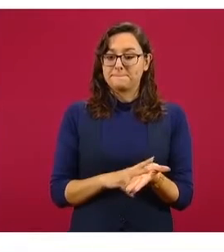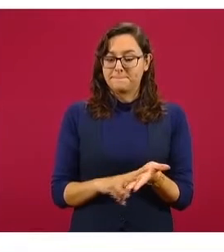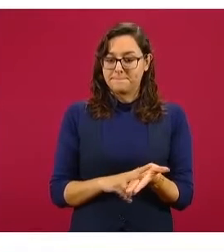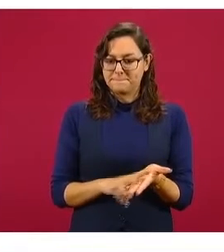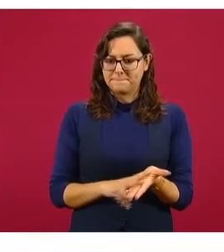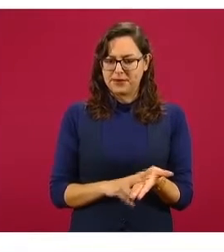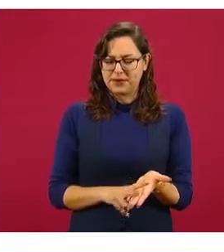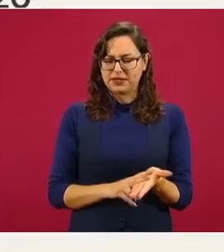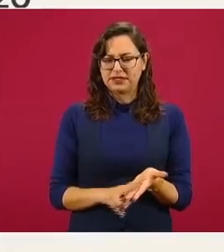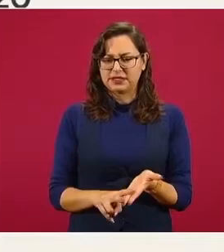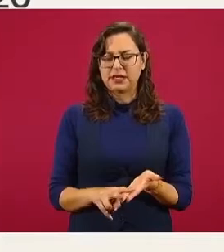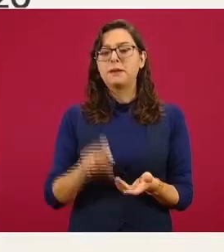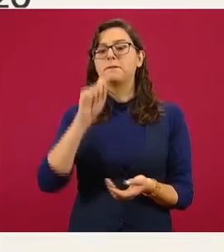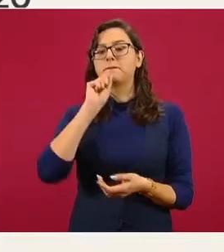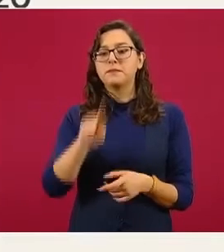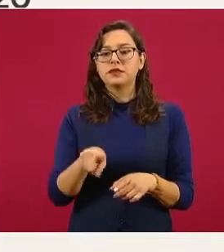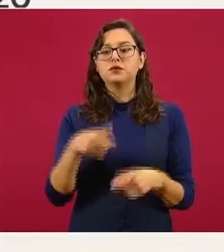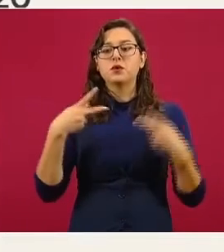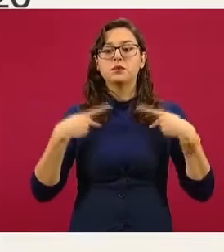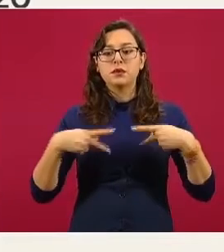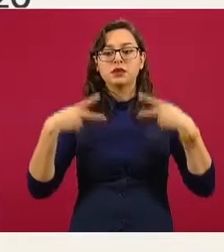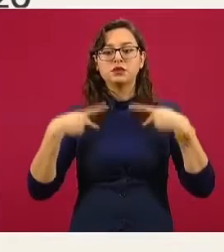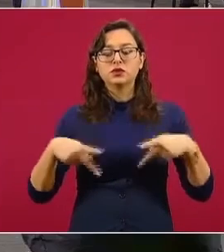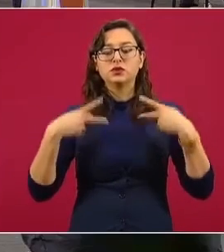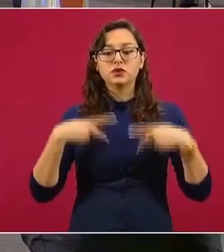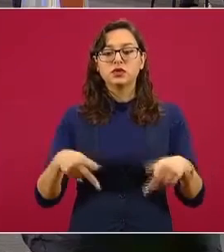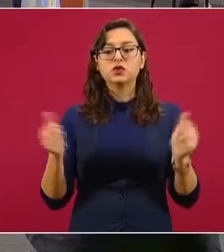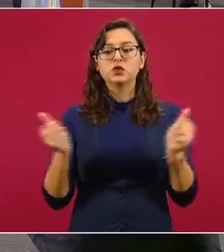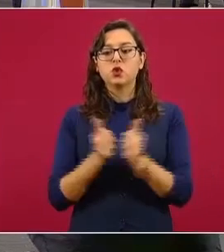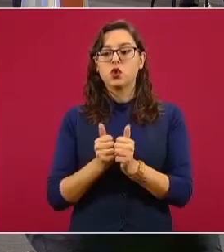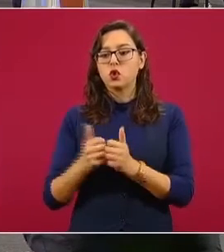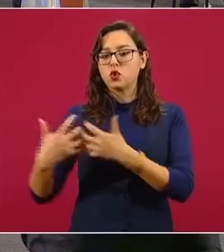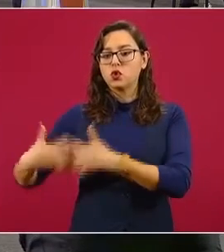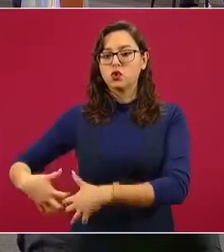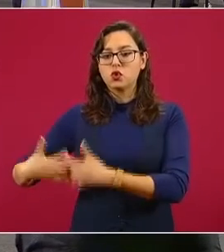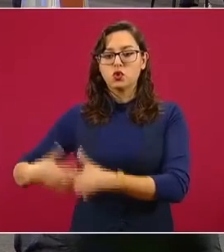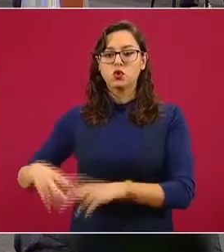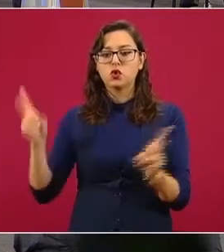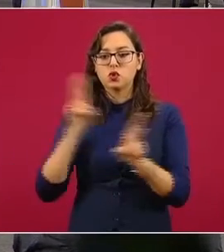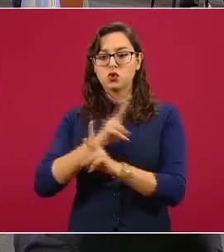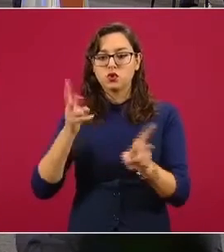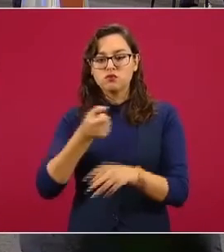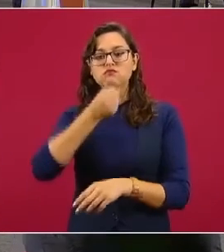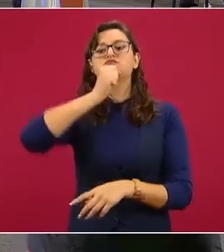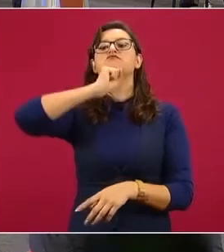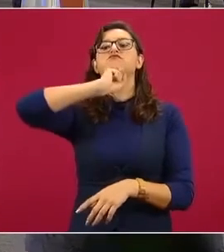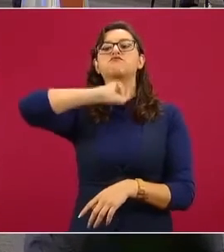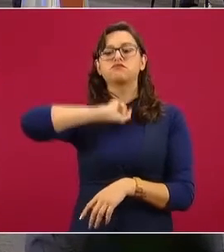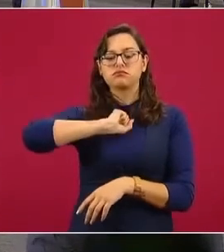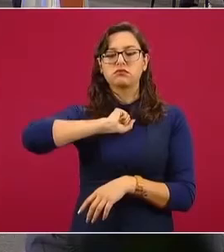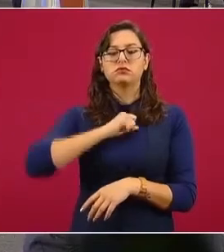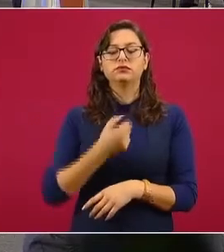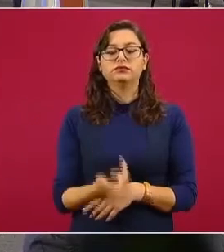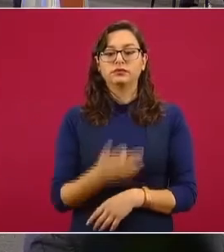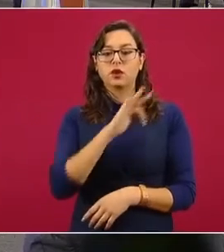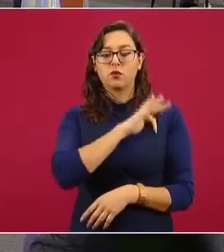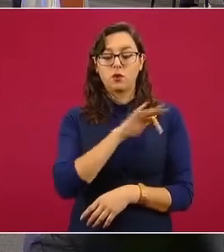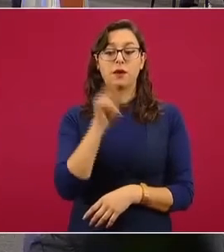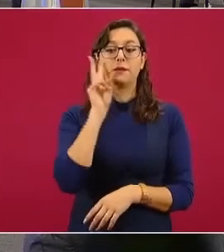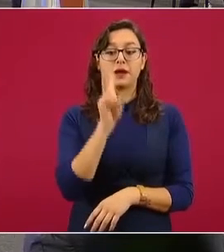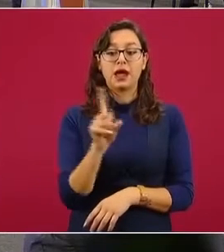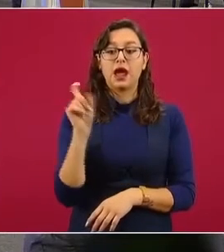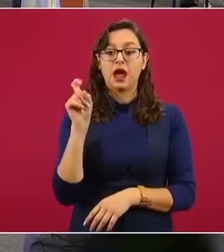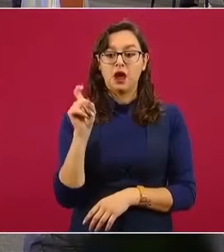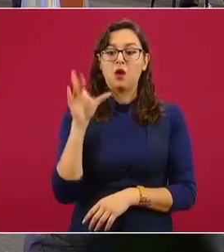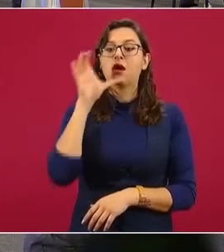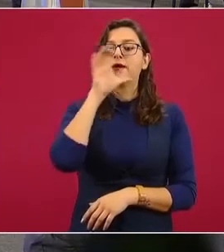aquellas personas que están intubadas, y lo que vemos es la entidad federativa, el estado de